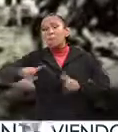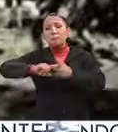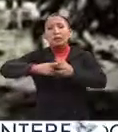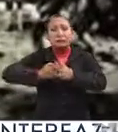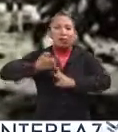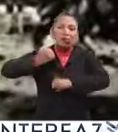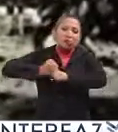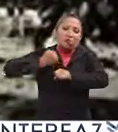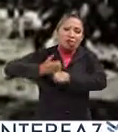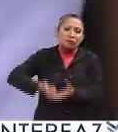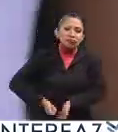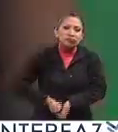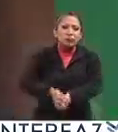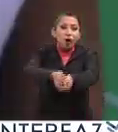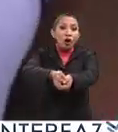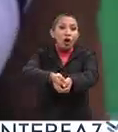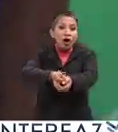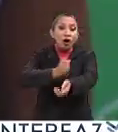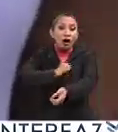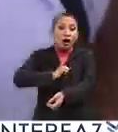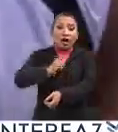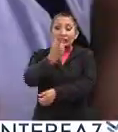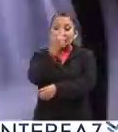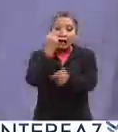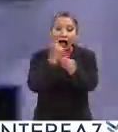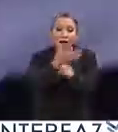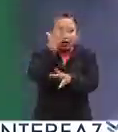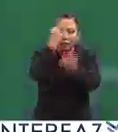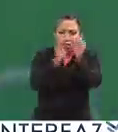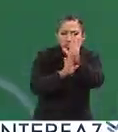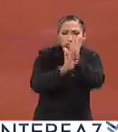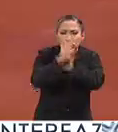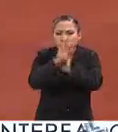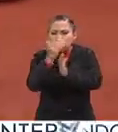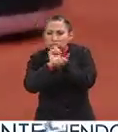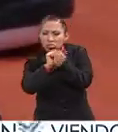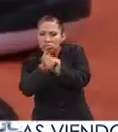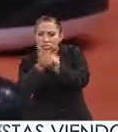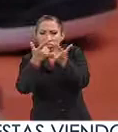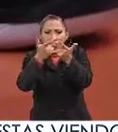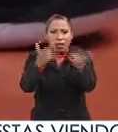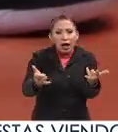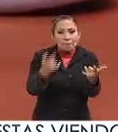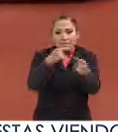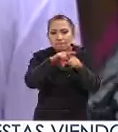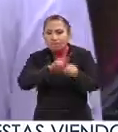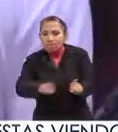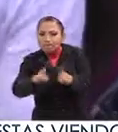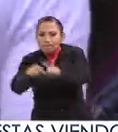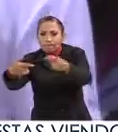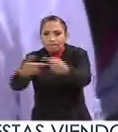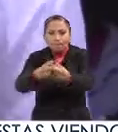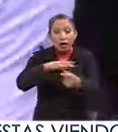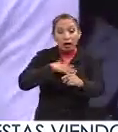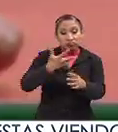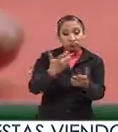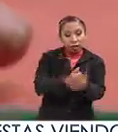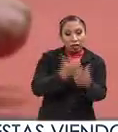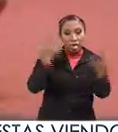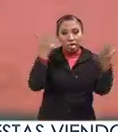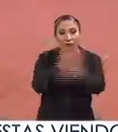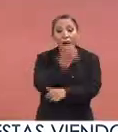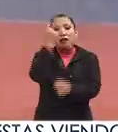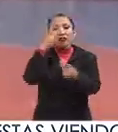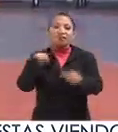iniciaba en la práctica del voleibol. Un siglo de crecimiento, de aprendizaje, de evolución, de historia, de contrastes. Logros y sorpresas,